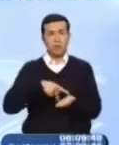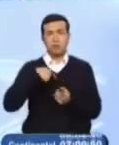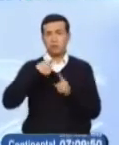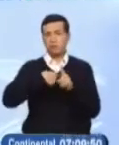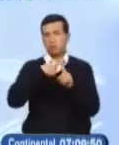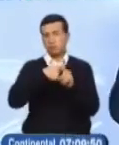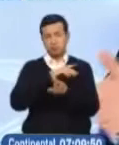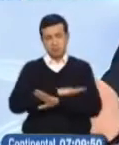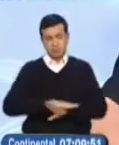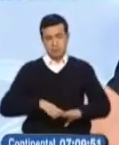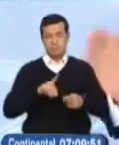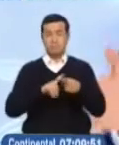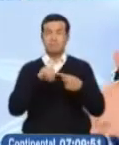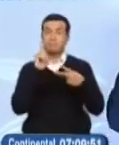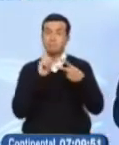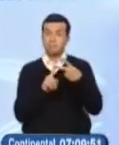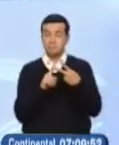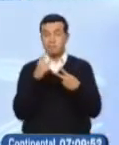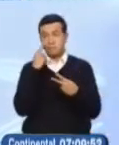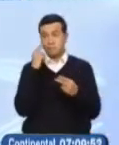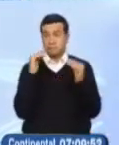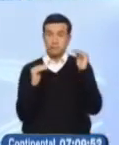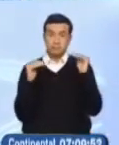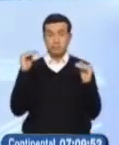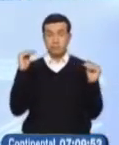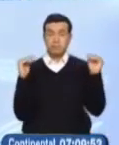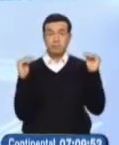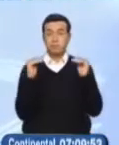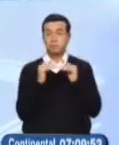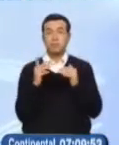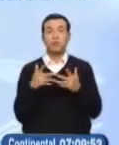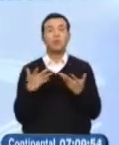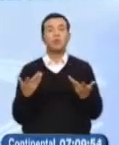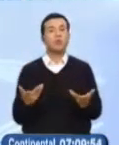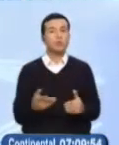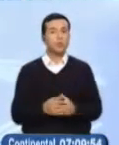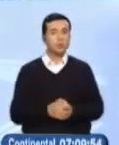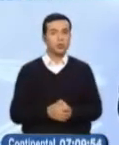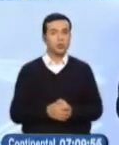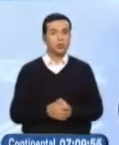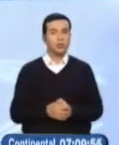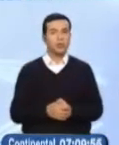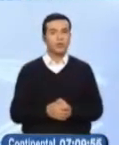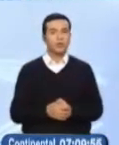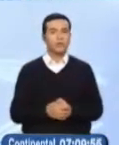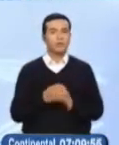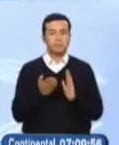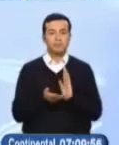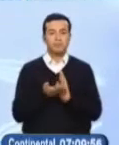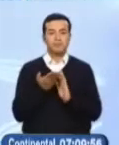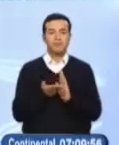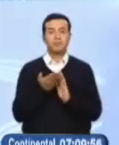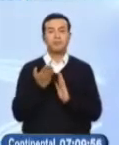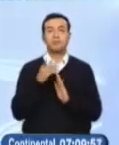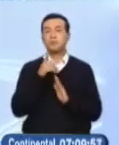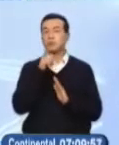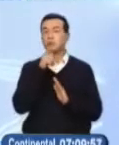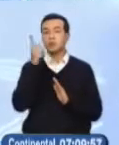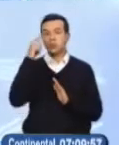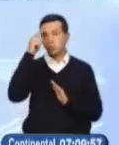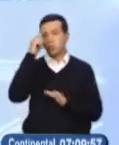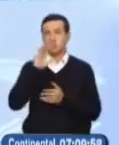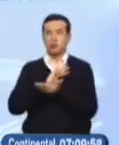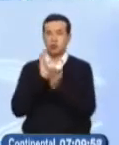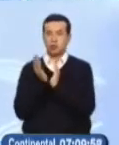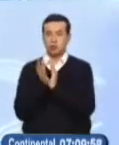pensiones por otra parte la compensación fue creada digamos o fue incrementada por el gobierno de la revolución ciudadana